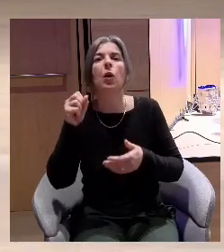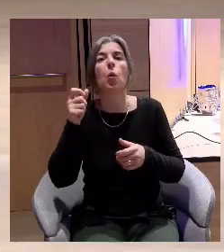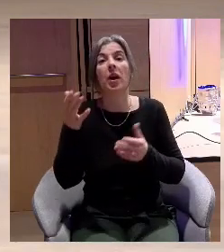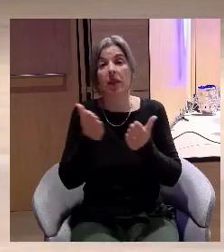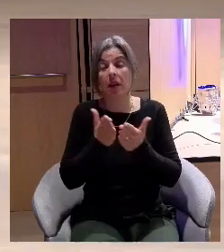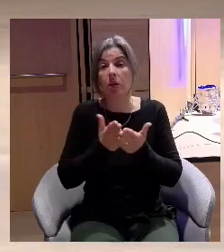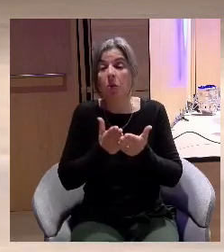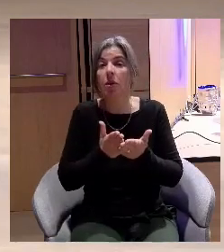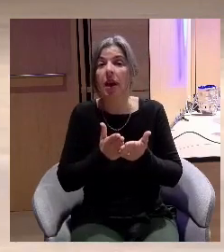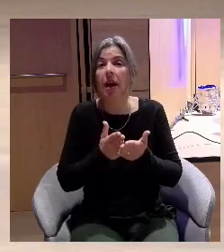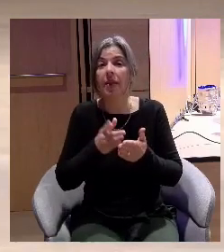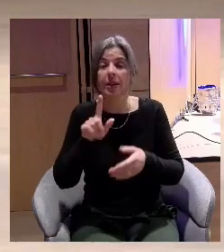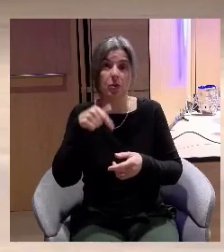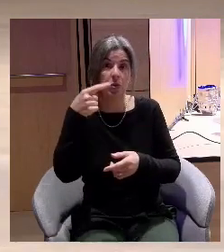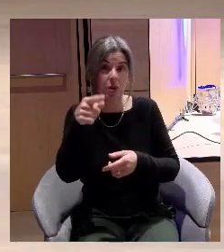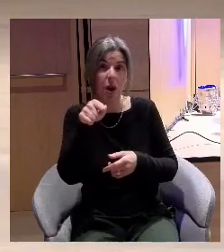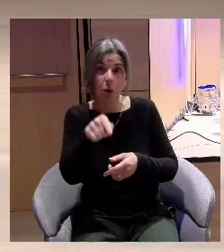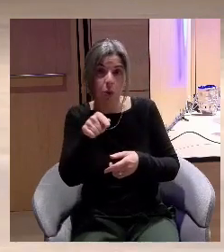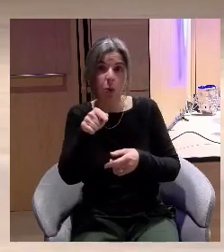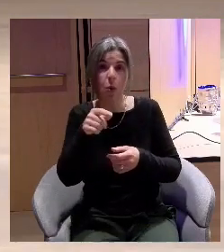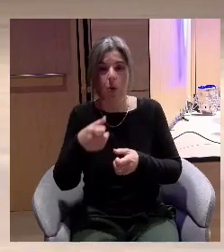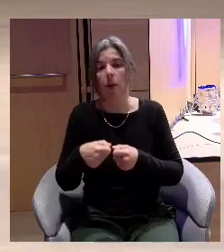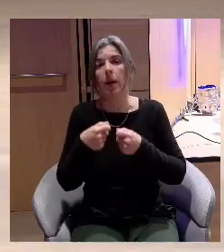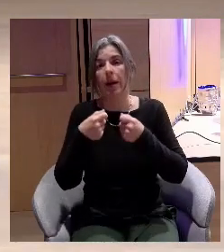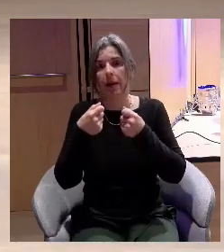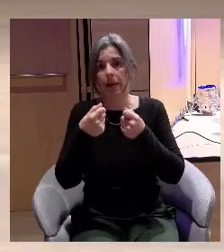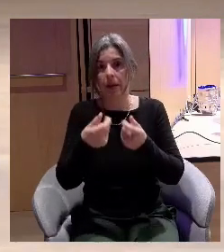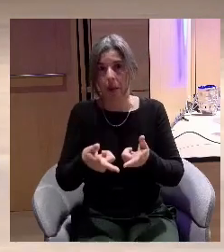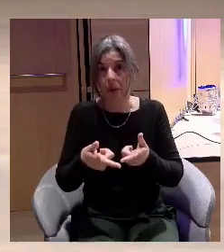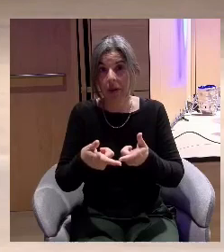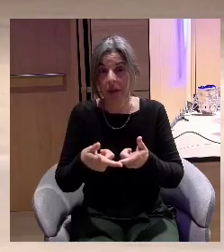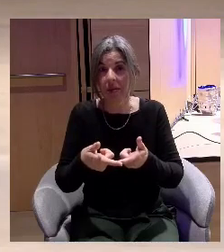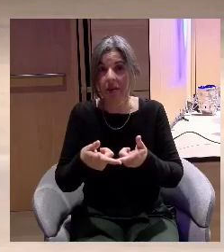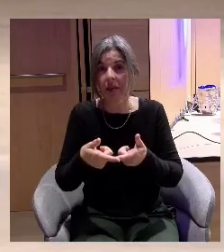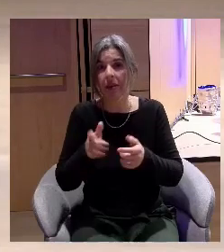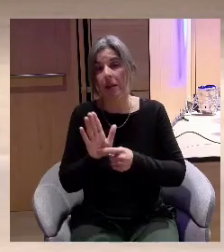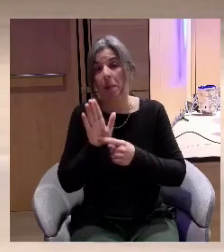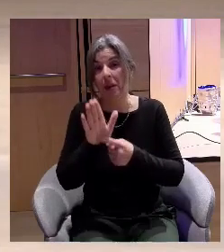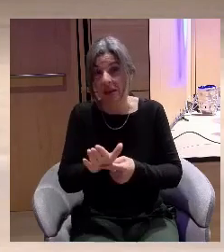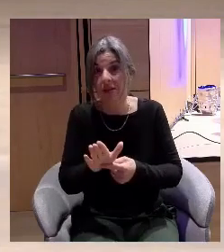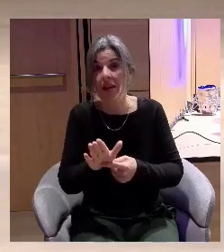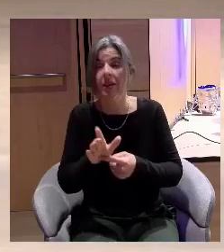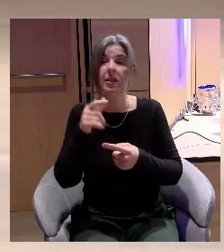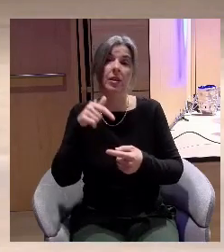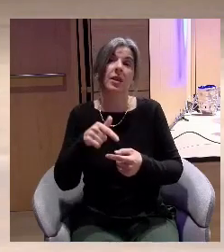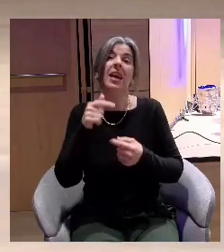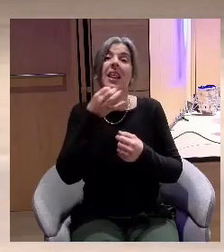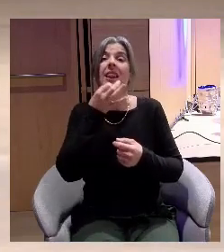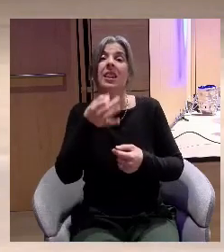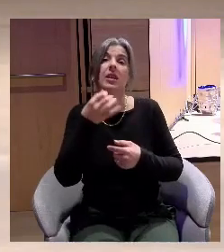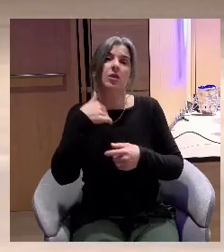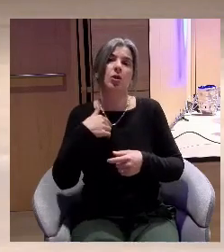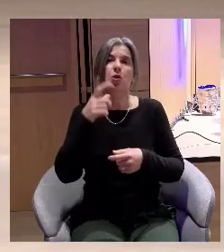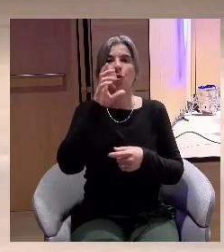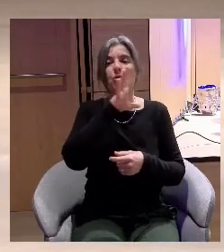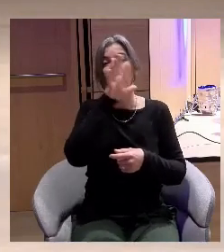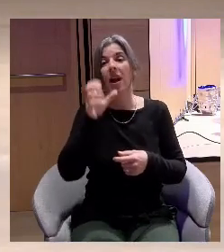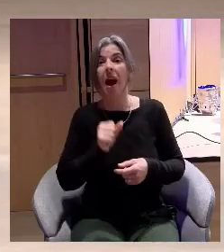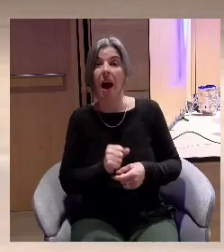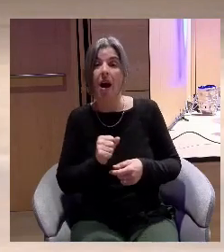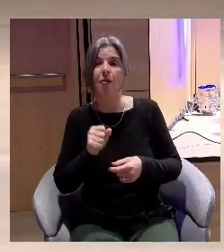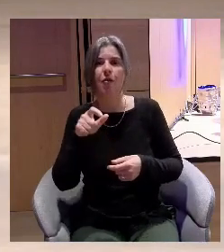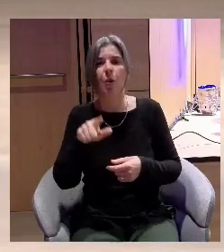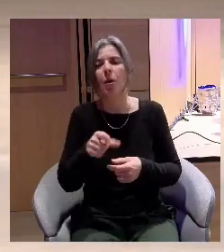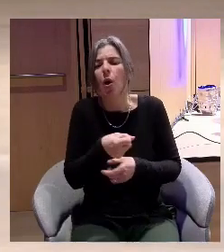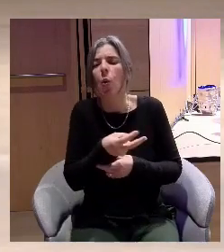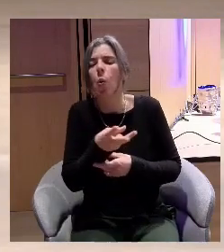afro. Entonces, cuando tú te postulas, debes presentar el soporte de que eres afro, pero ahí la pregunta que te haría es, ¿cuántos afros